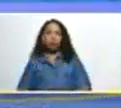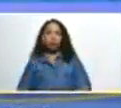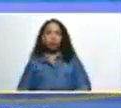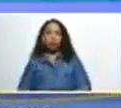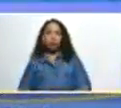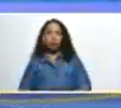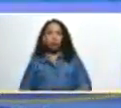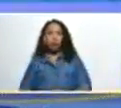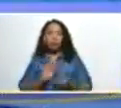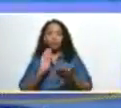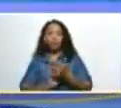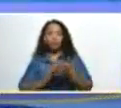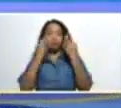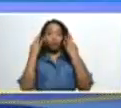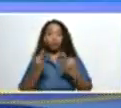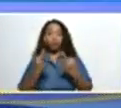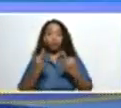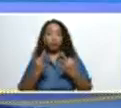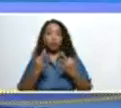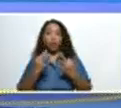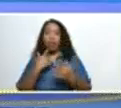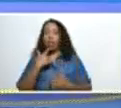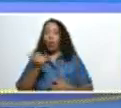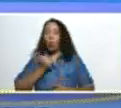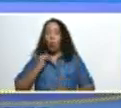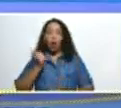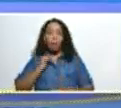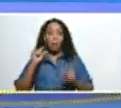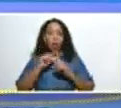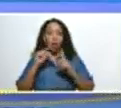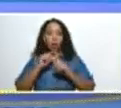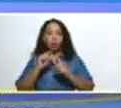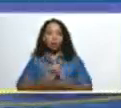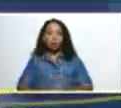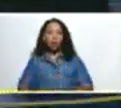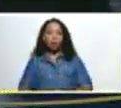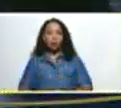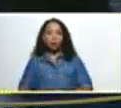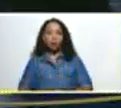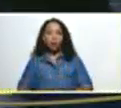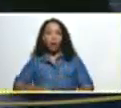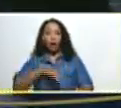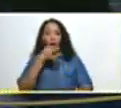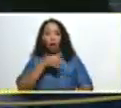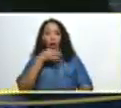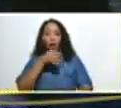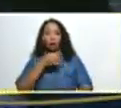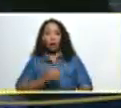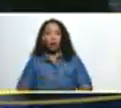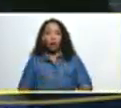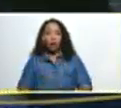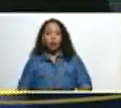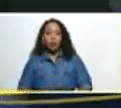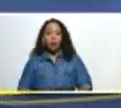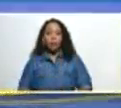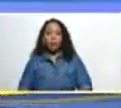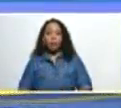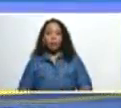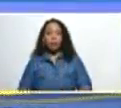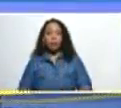Con las posiciones juradas. Diga usted si en la tarde del crimen usted estaba presente en el sitio.